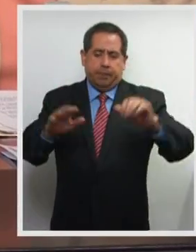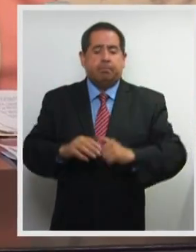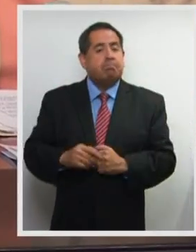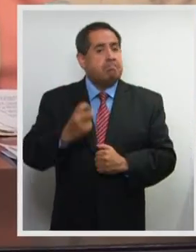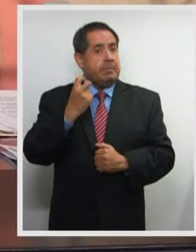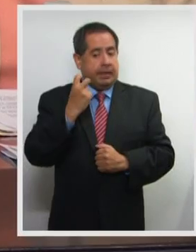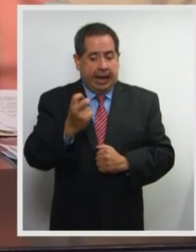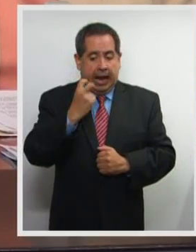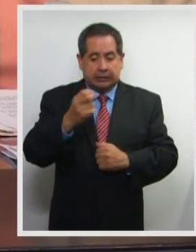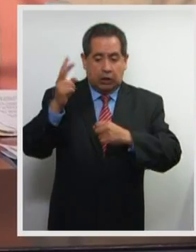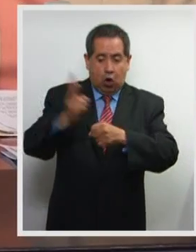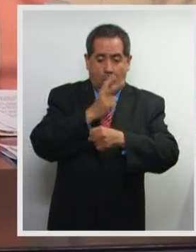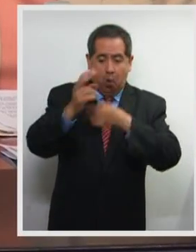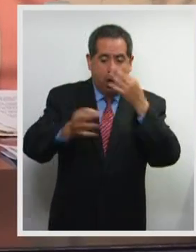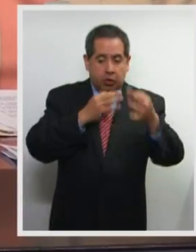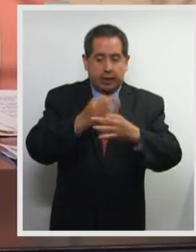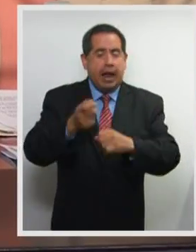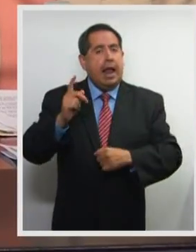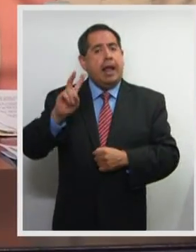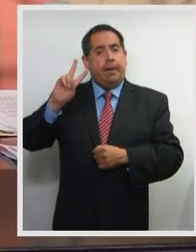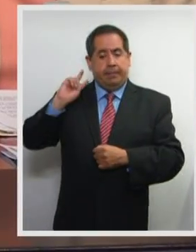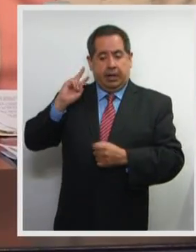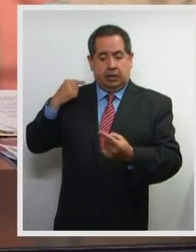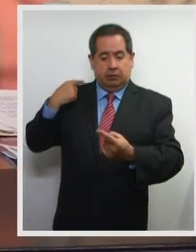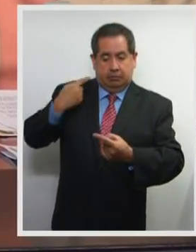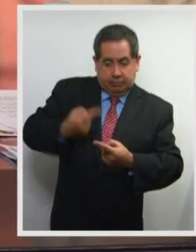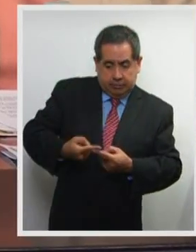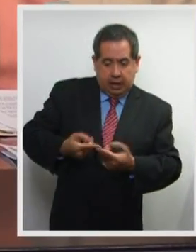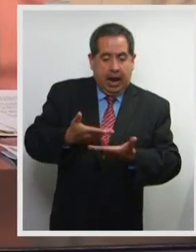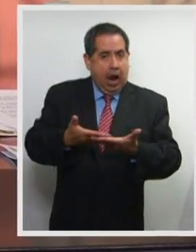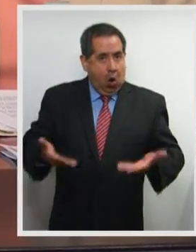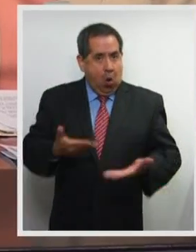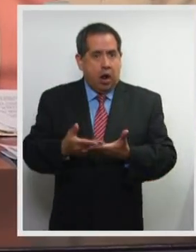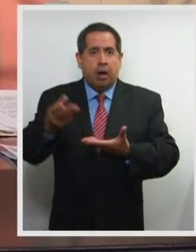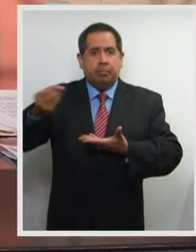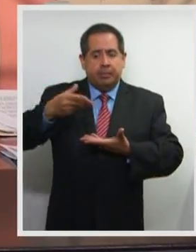convocatoria, desde el viernes pasado y al día de hoy, se han recibido 9 propuestas